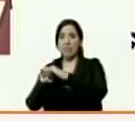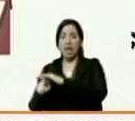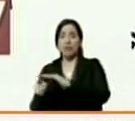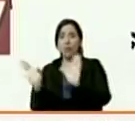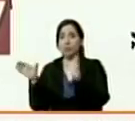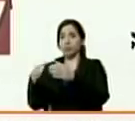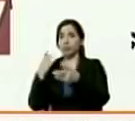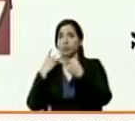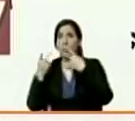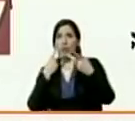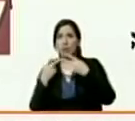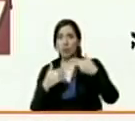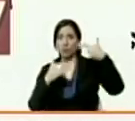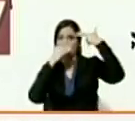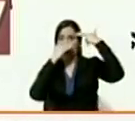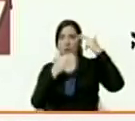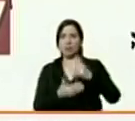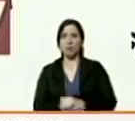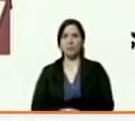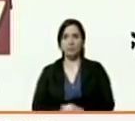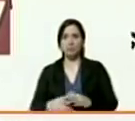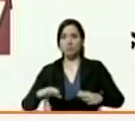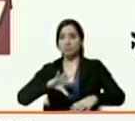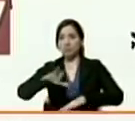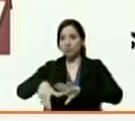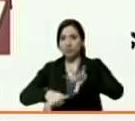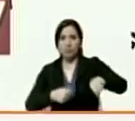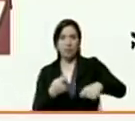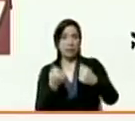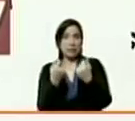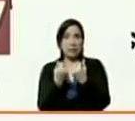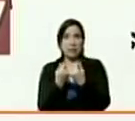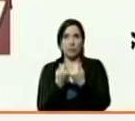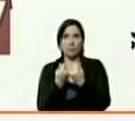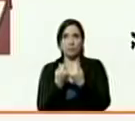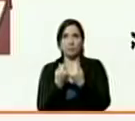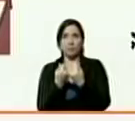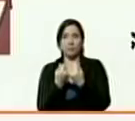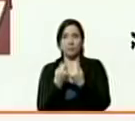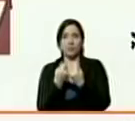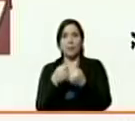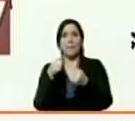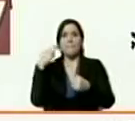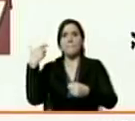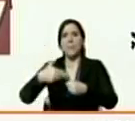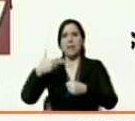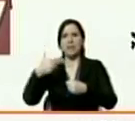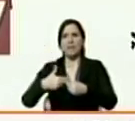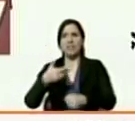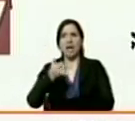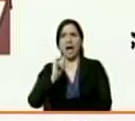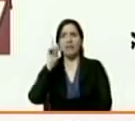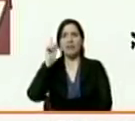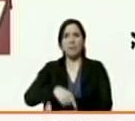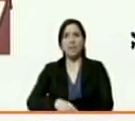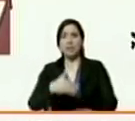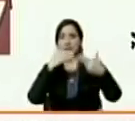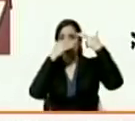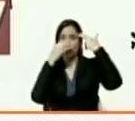Tienen 15 años, creo yo, desde que se robaron la plata de PDVSA, están secuestrados. Ahí el que más